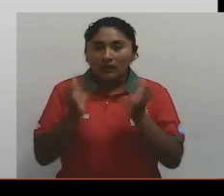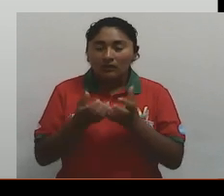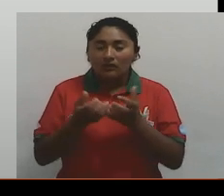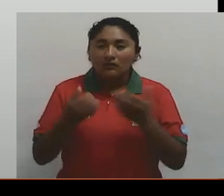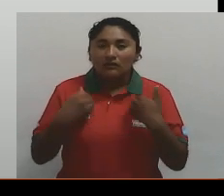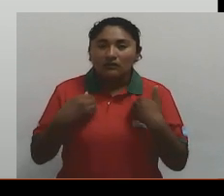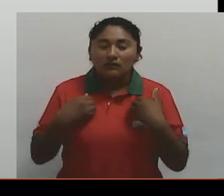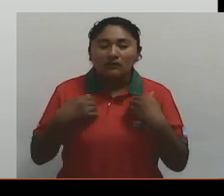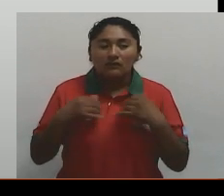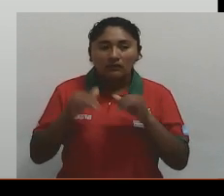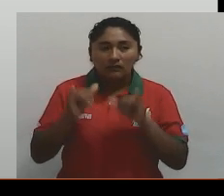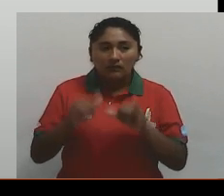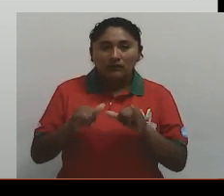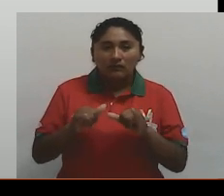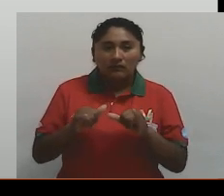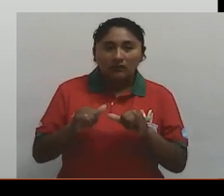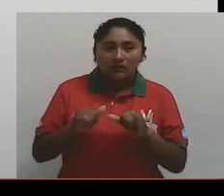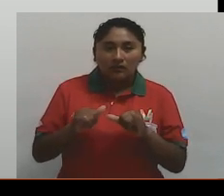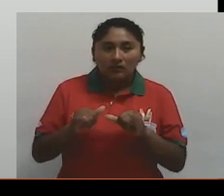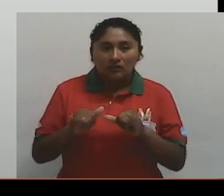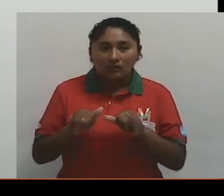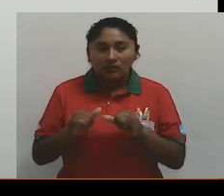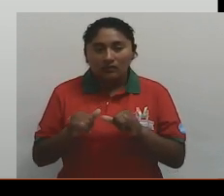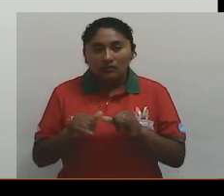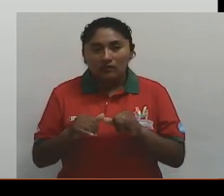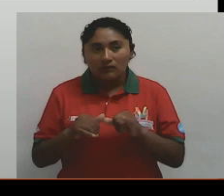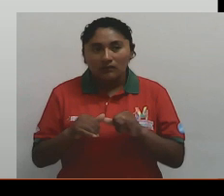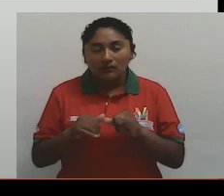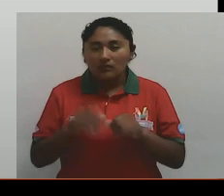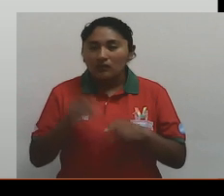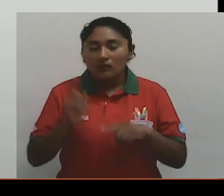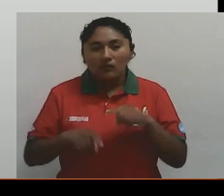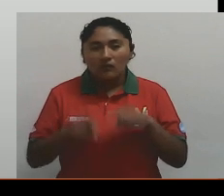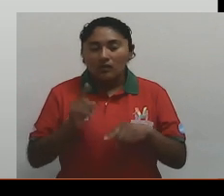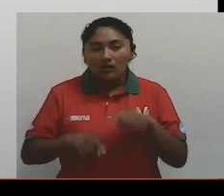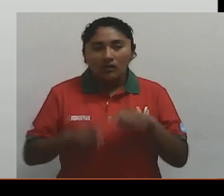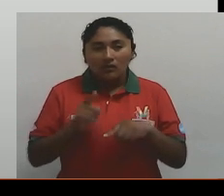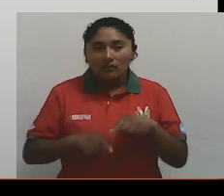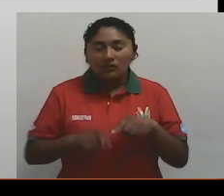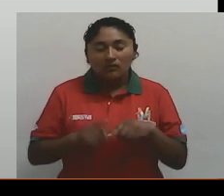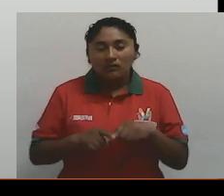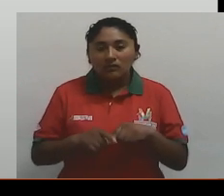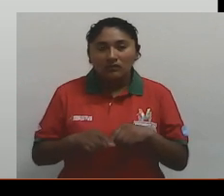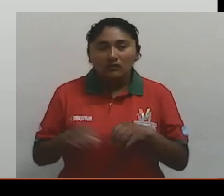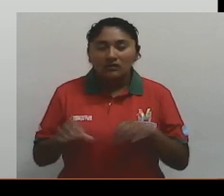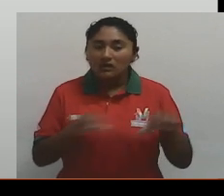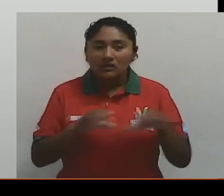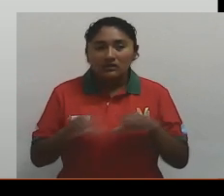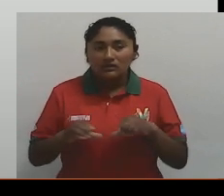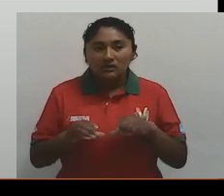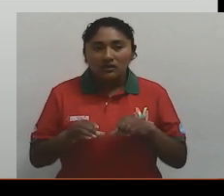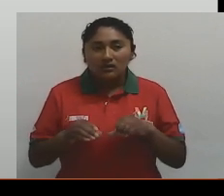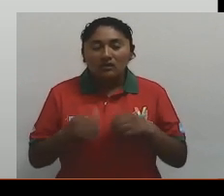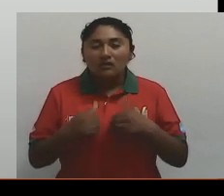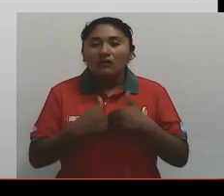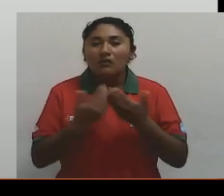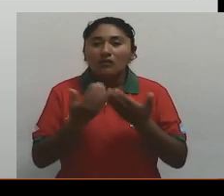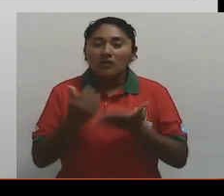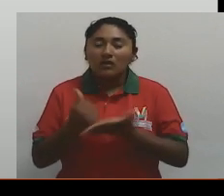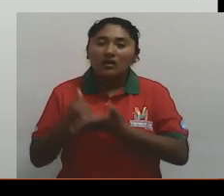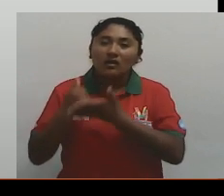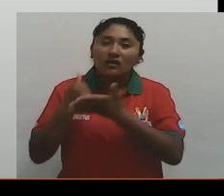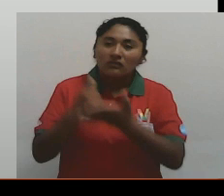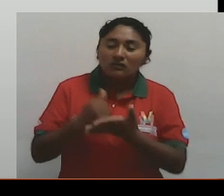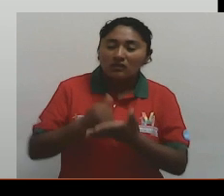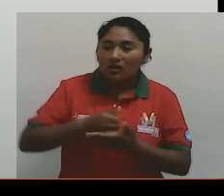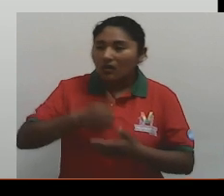balón toca sucesivamente. Un toque asistido. No podemos tomar como ayuda al compañero para tomar el impulso y